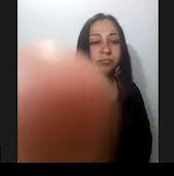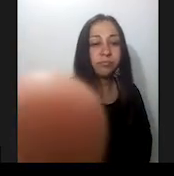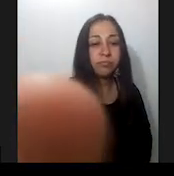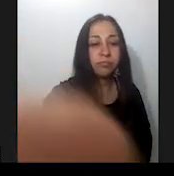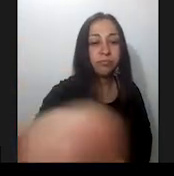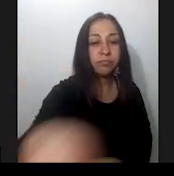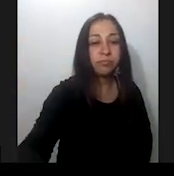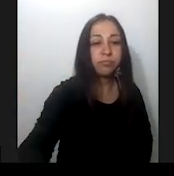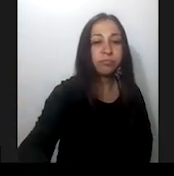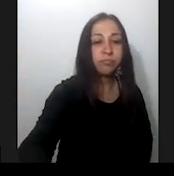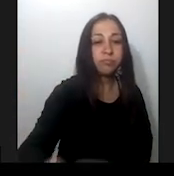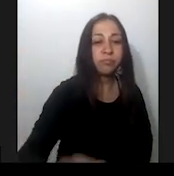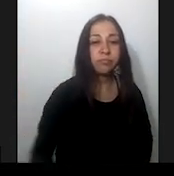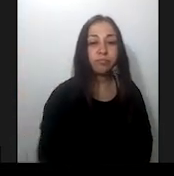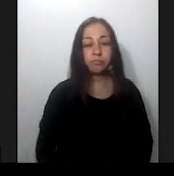¿Bien?